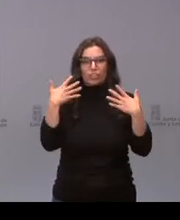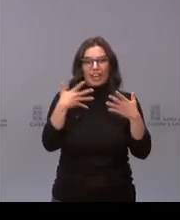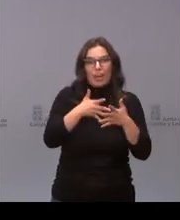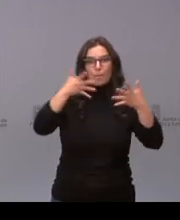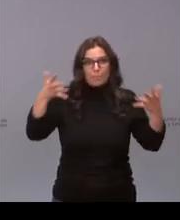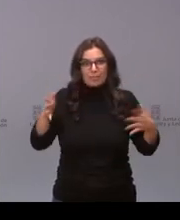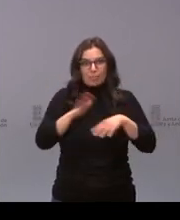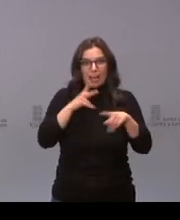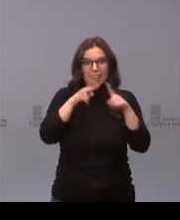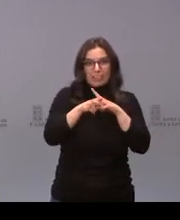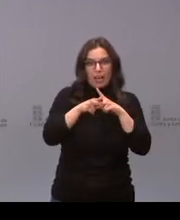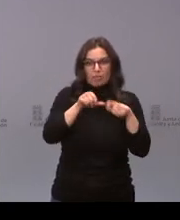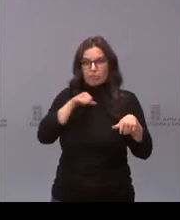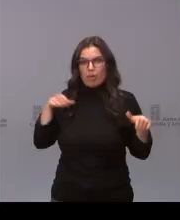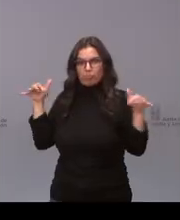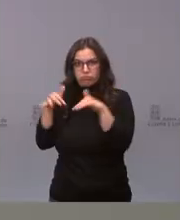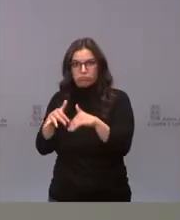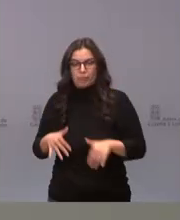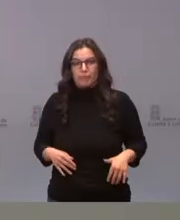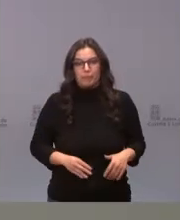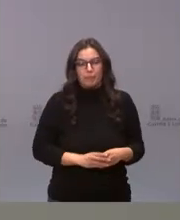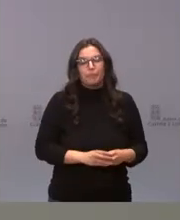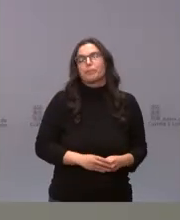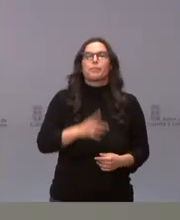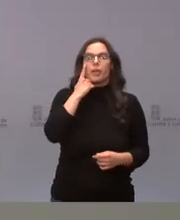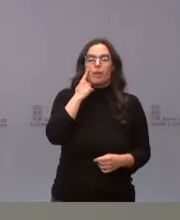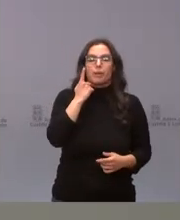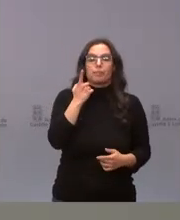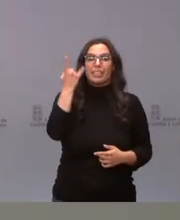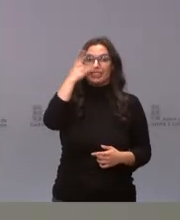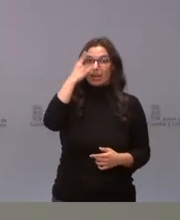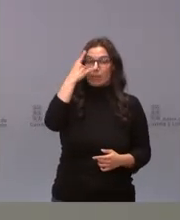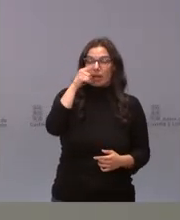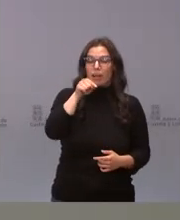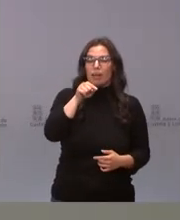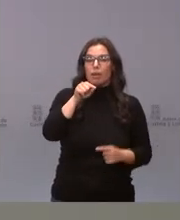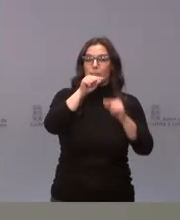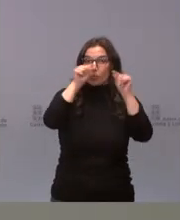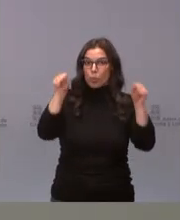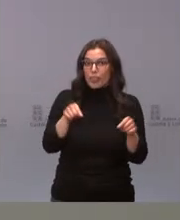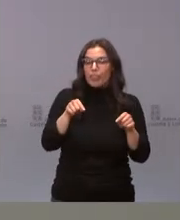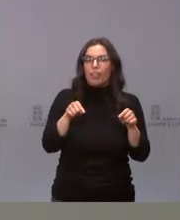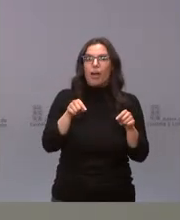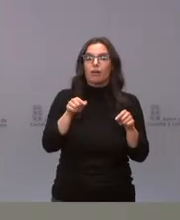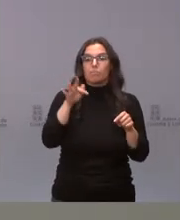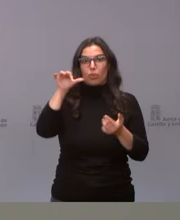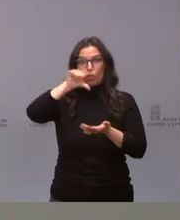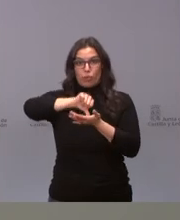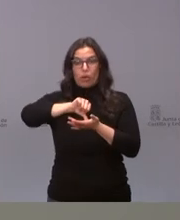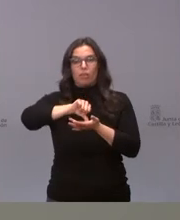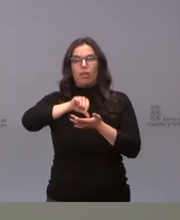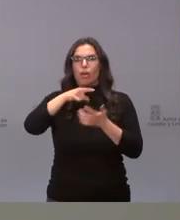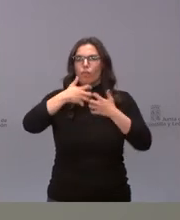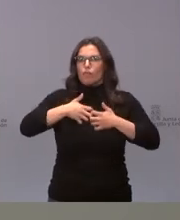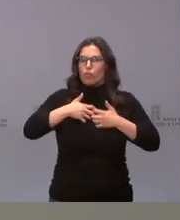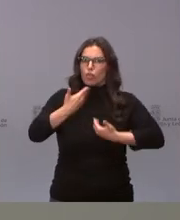estas situaciones. Bueno, vamos a ver. Salamanca es una provincia y es una ciudad que está